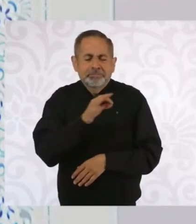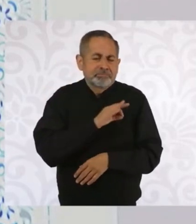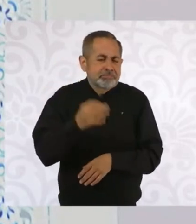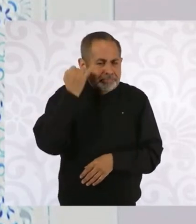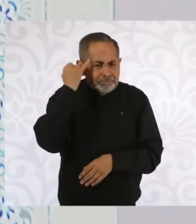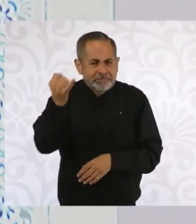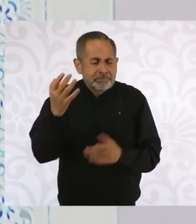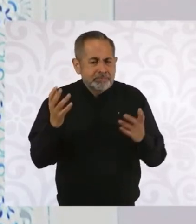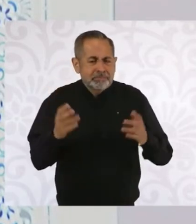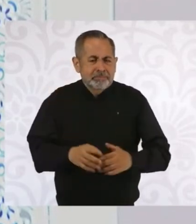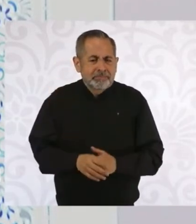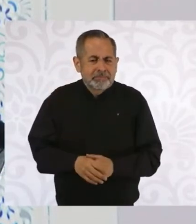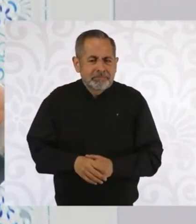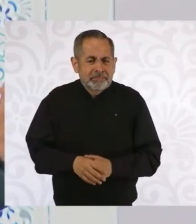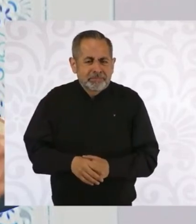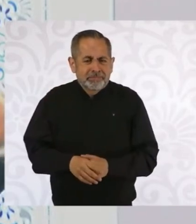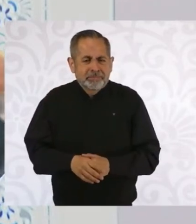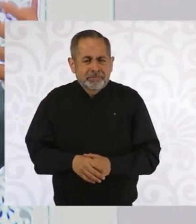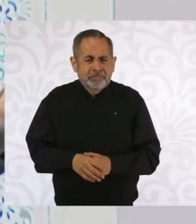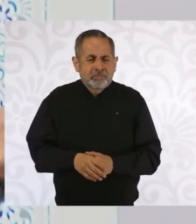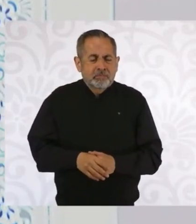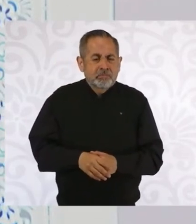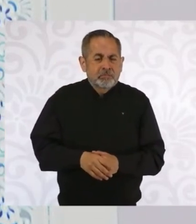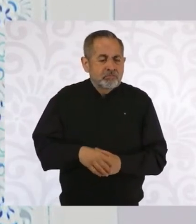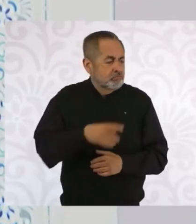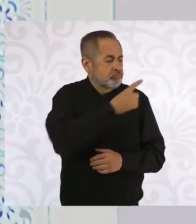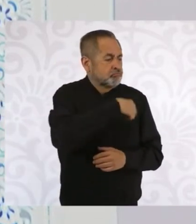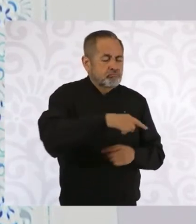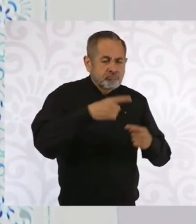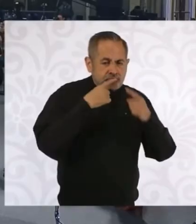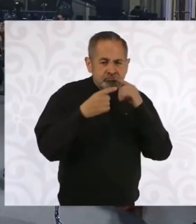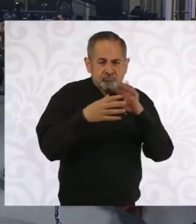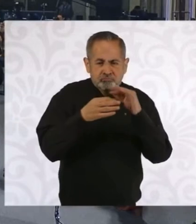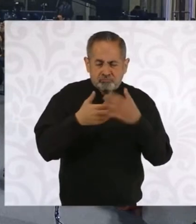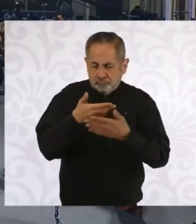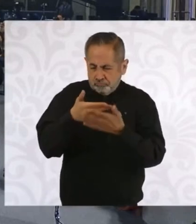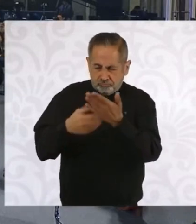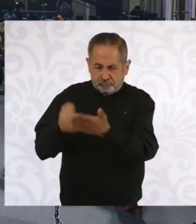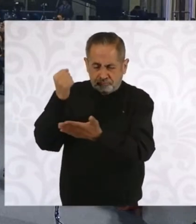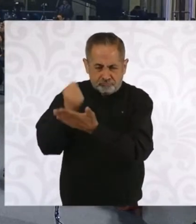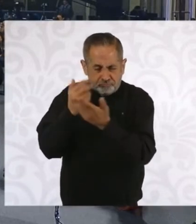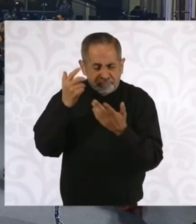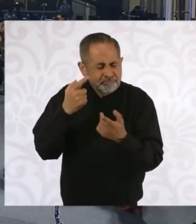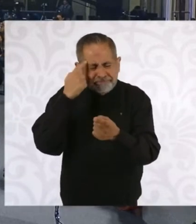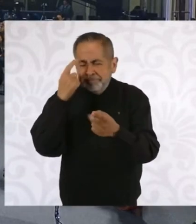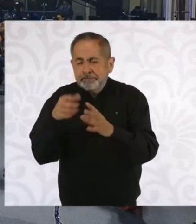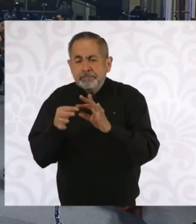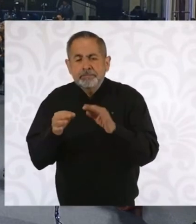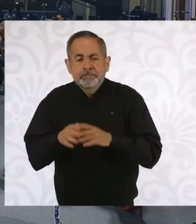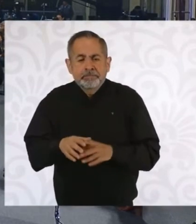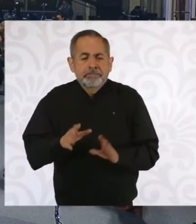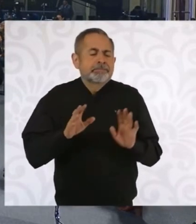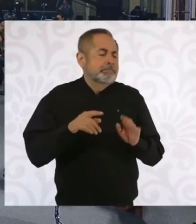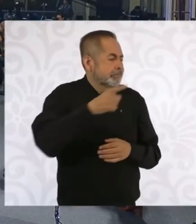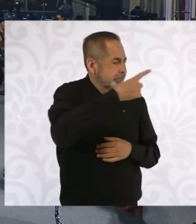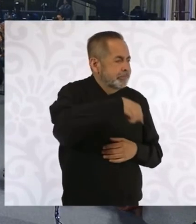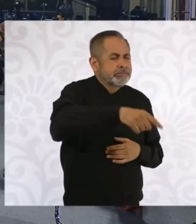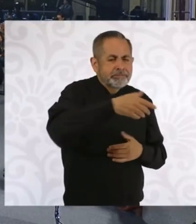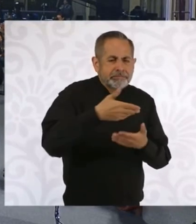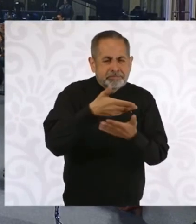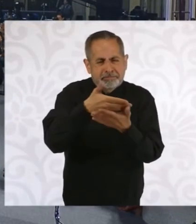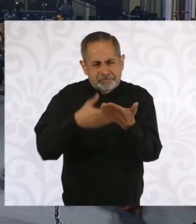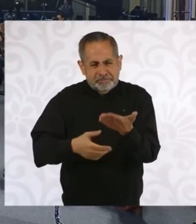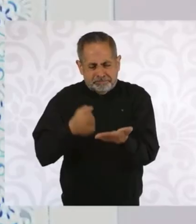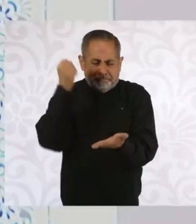muchos jueces hambrientos de poder, de tantos recursos públicos que no son de ellos, y son unos sinvergüenzas